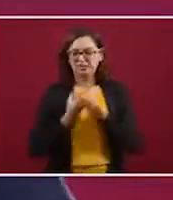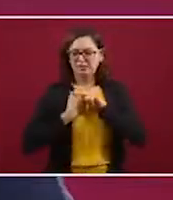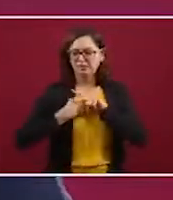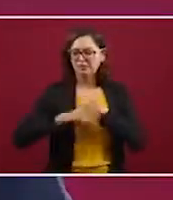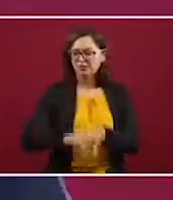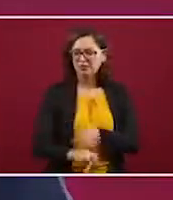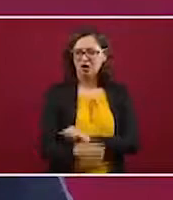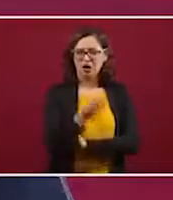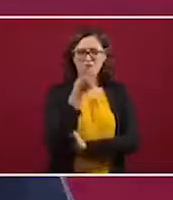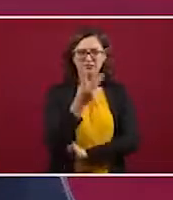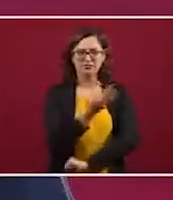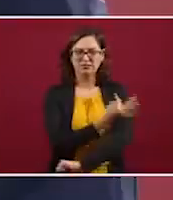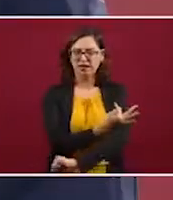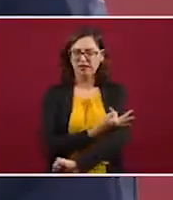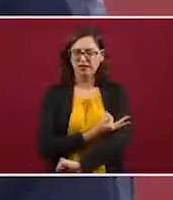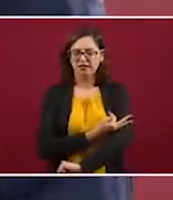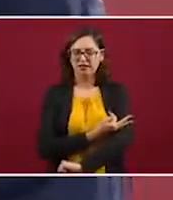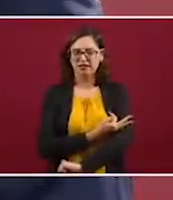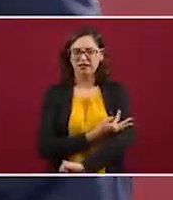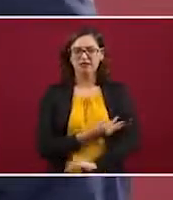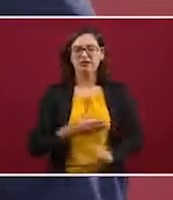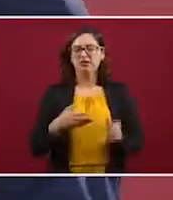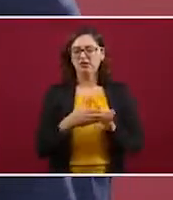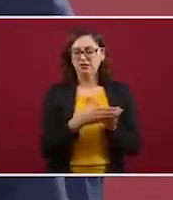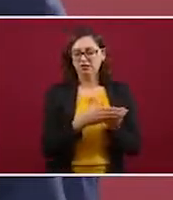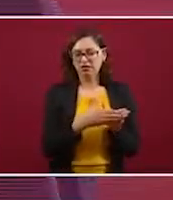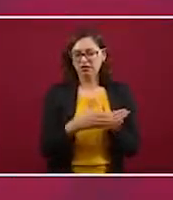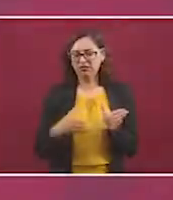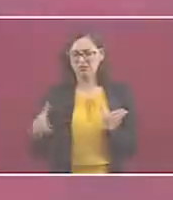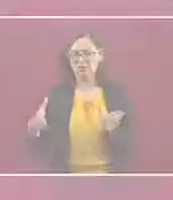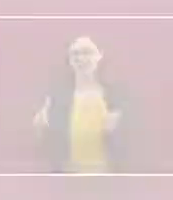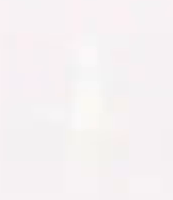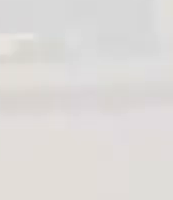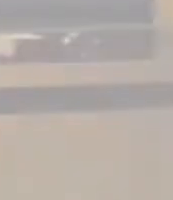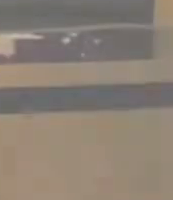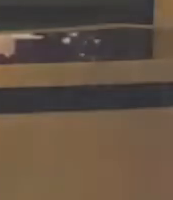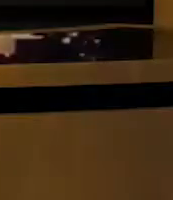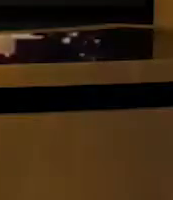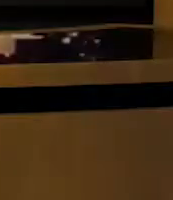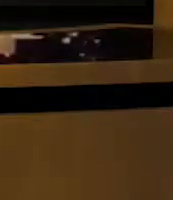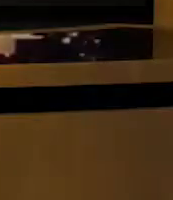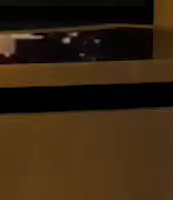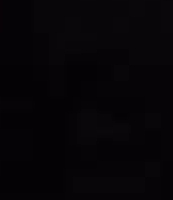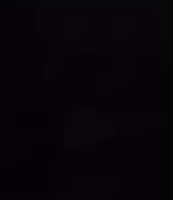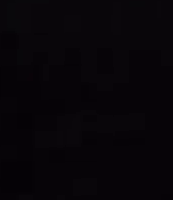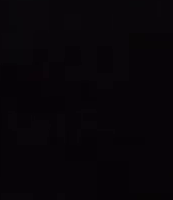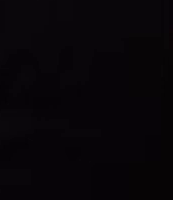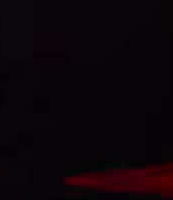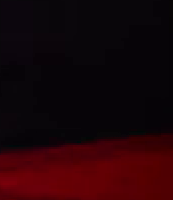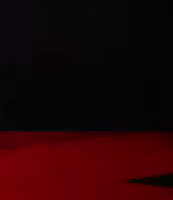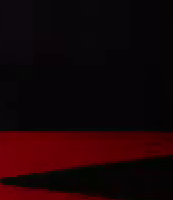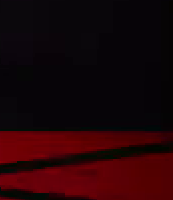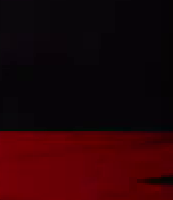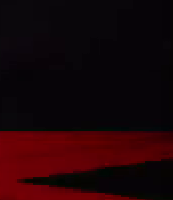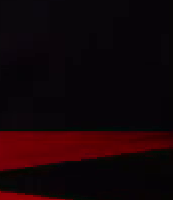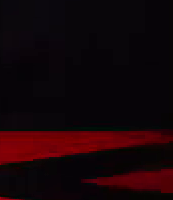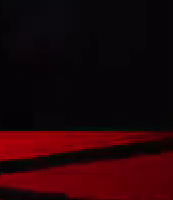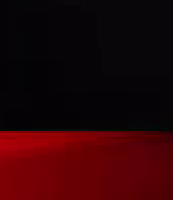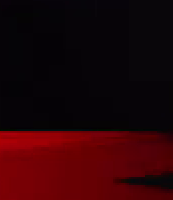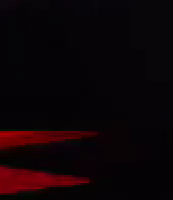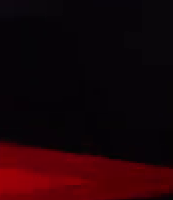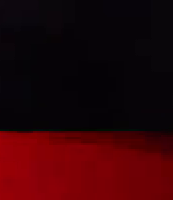cuando no se ponga en riesgo a la población para crónica tv amy arriaga el pintor muralista y grabador